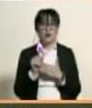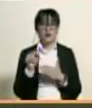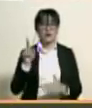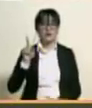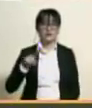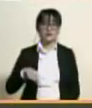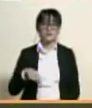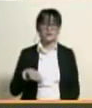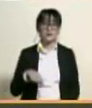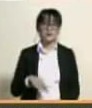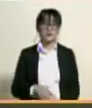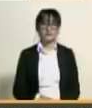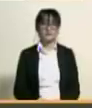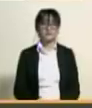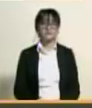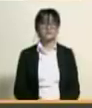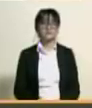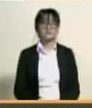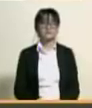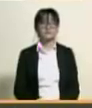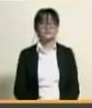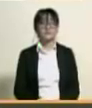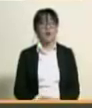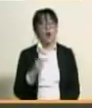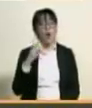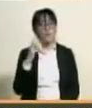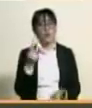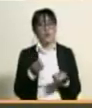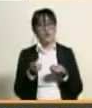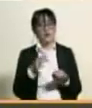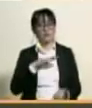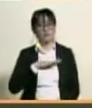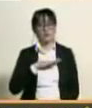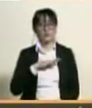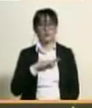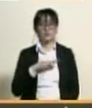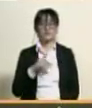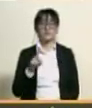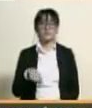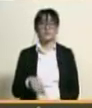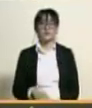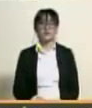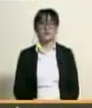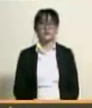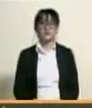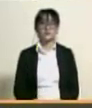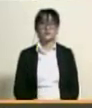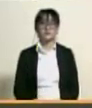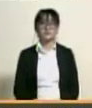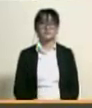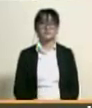esas dólares y pesos colombianos. Se realizaron el día de ayer